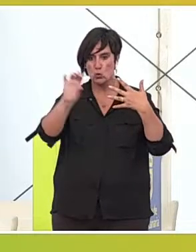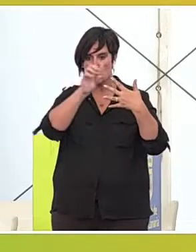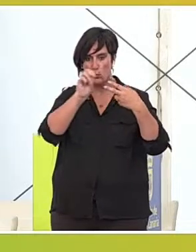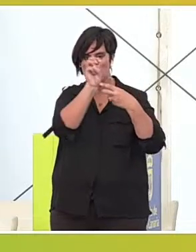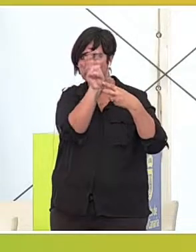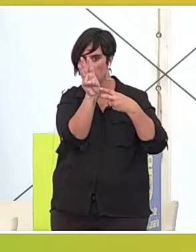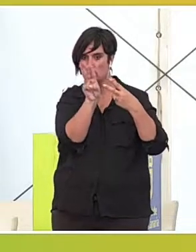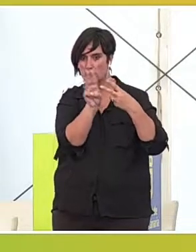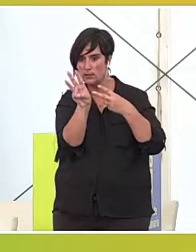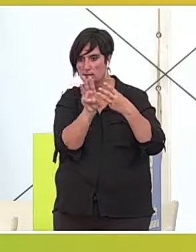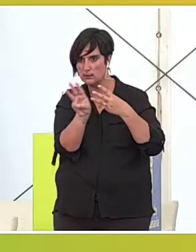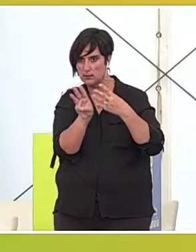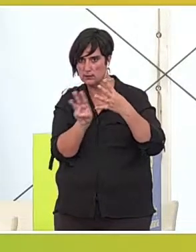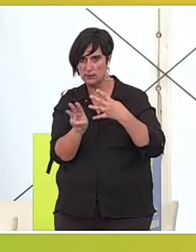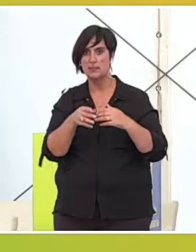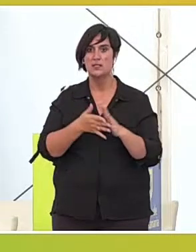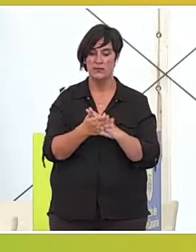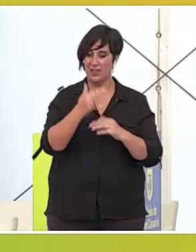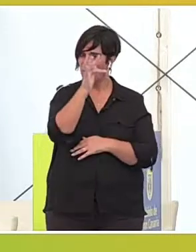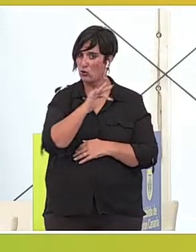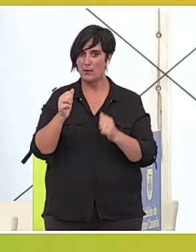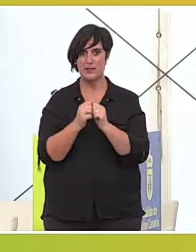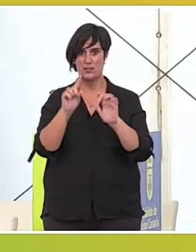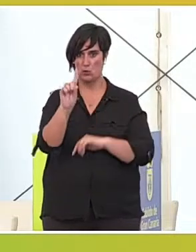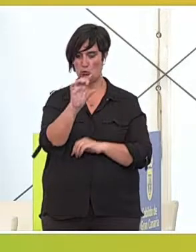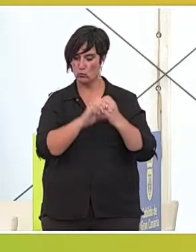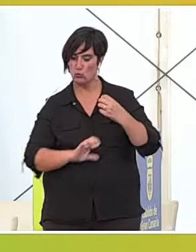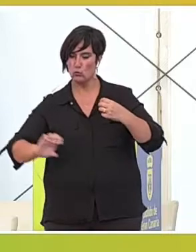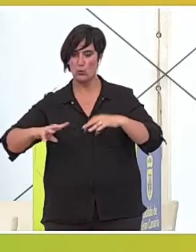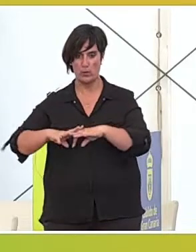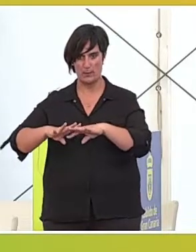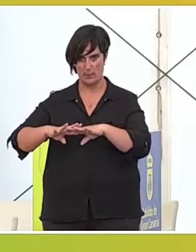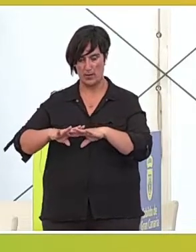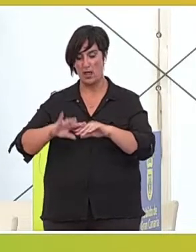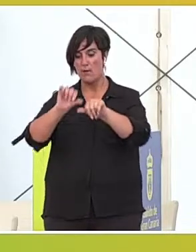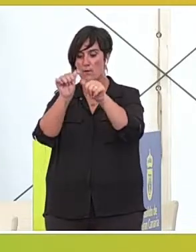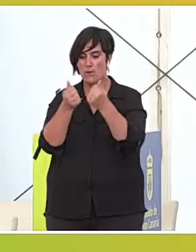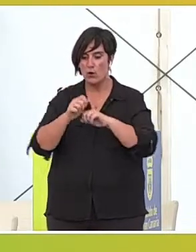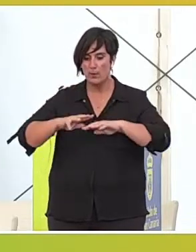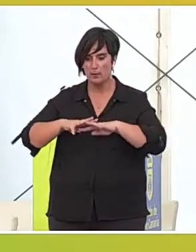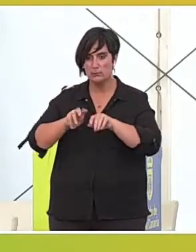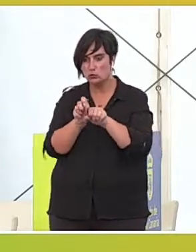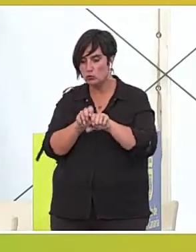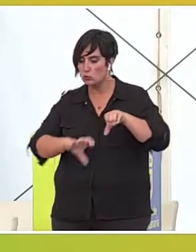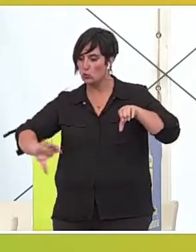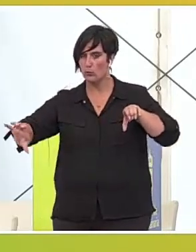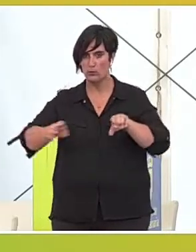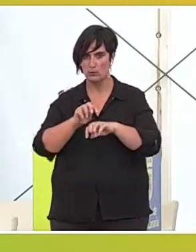21 tubos de membrana. La forma de la disposición de estos tubos